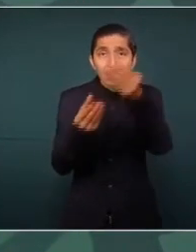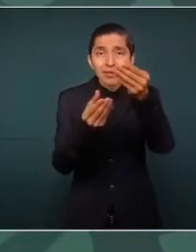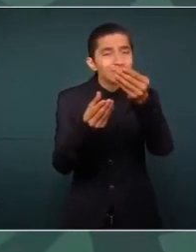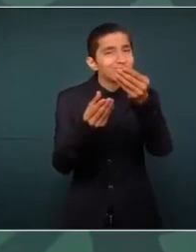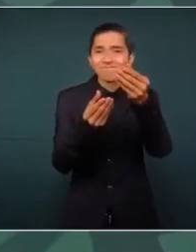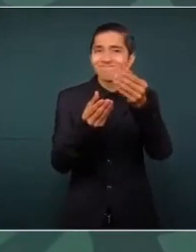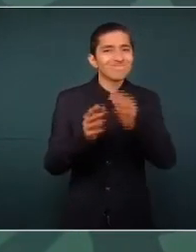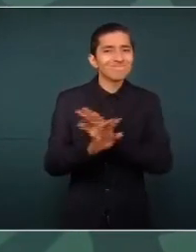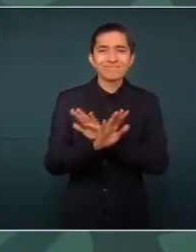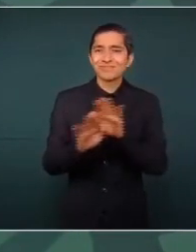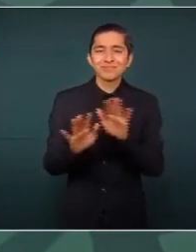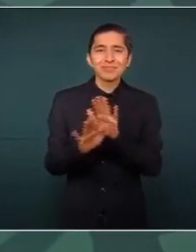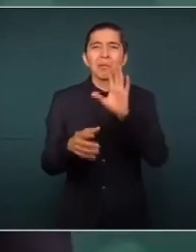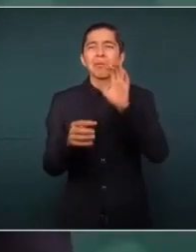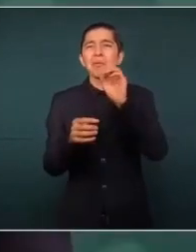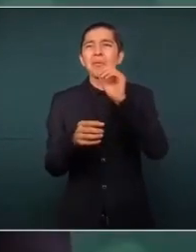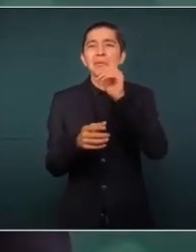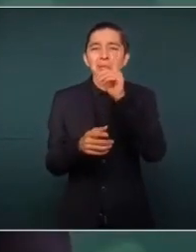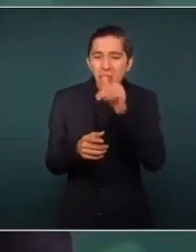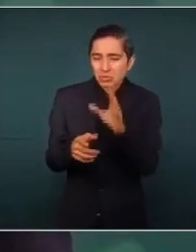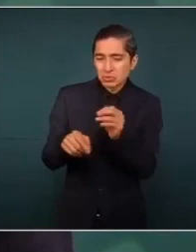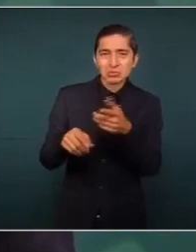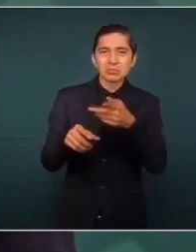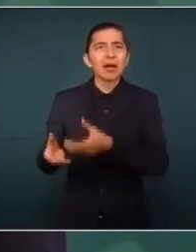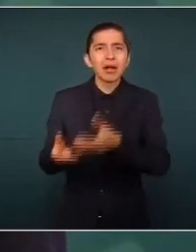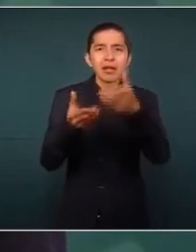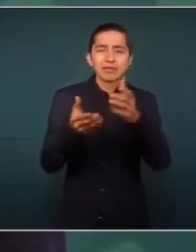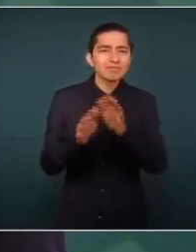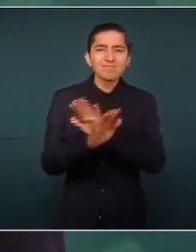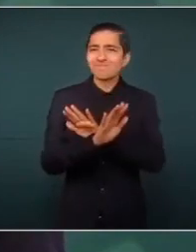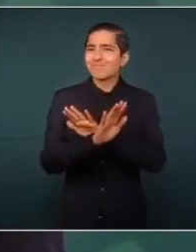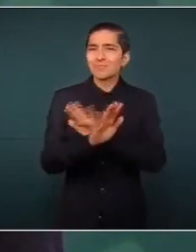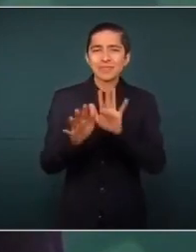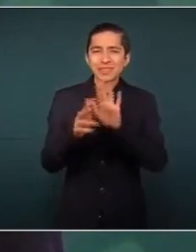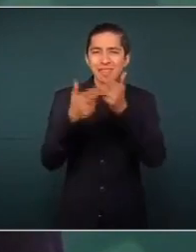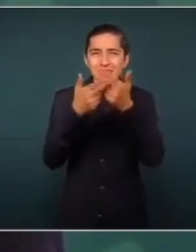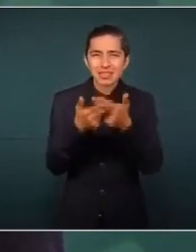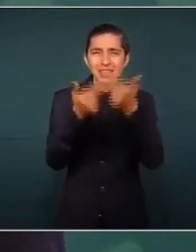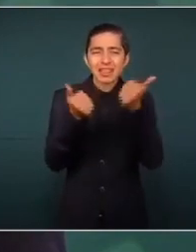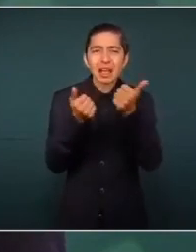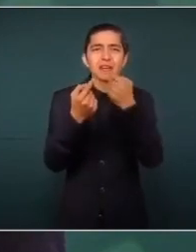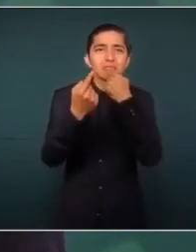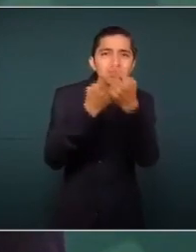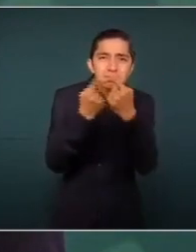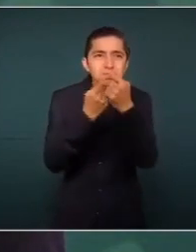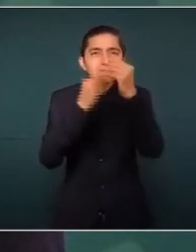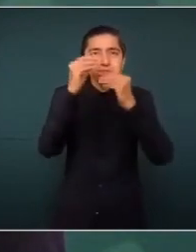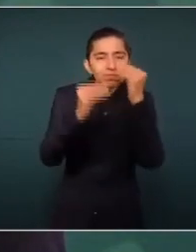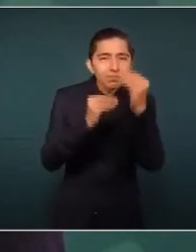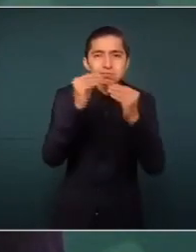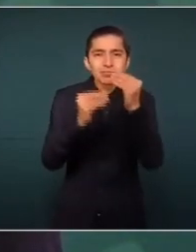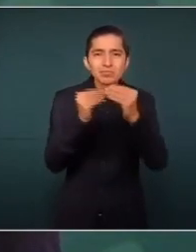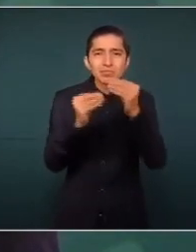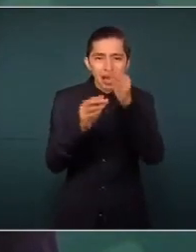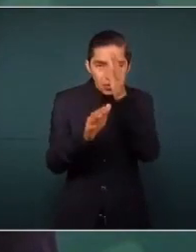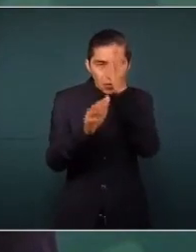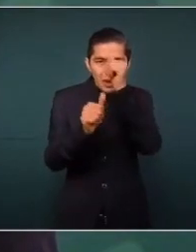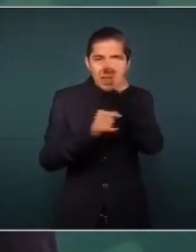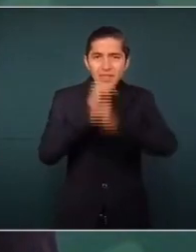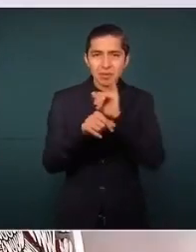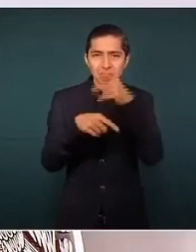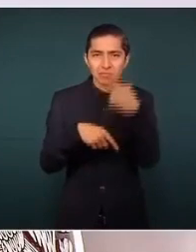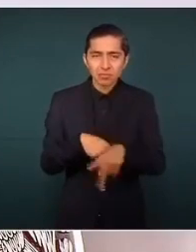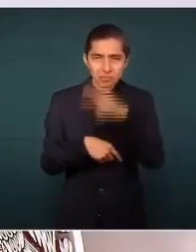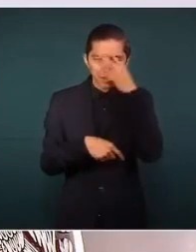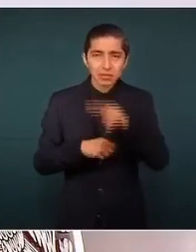recursos energéticos a ninguna negociación o acuerdo de carácter